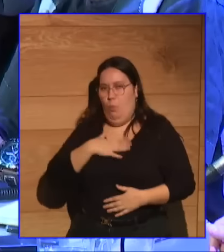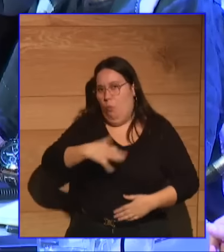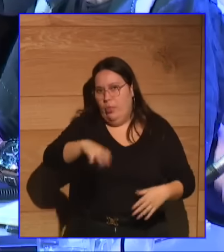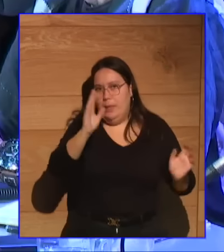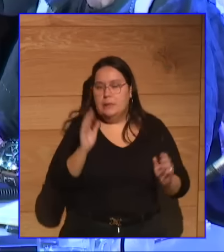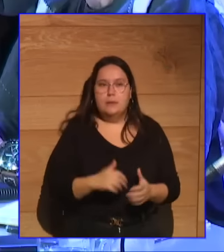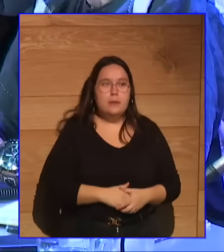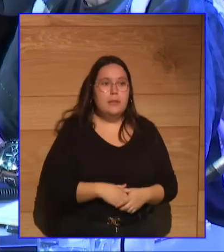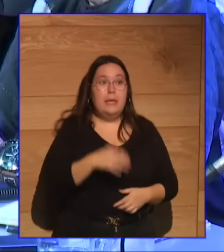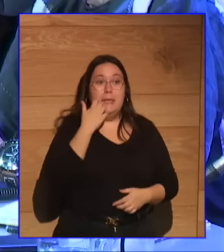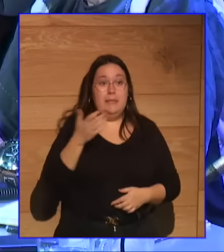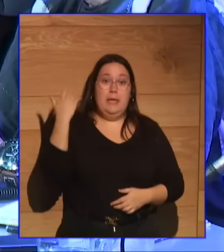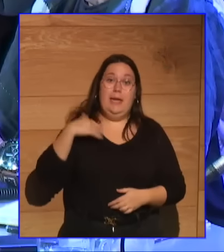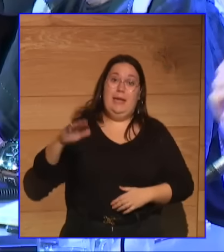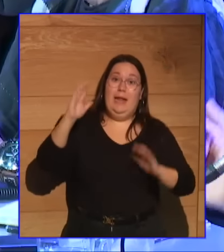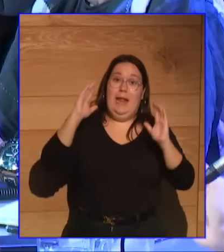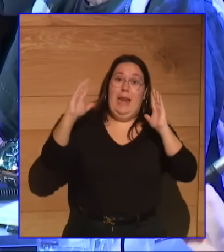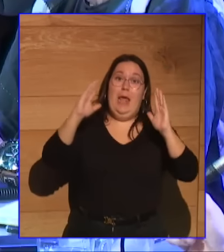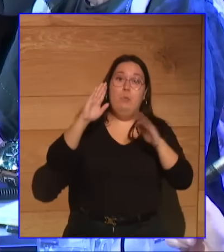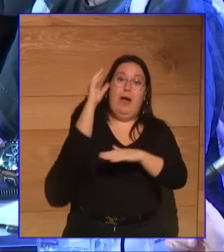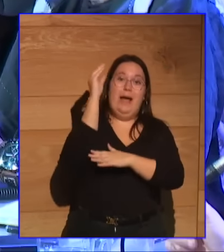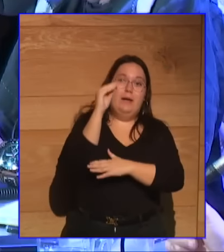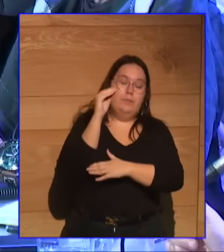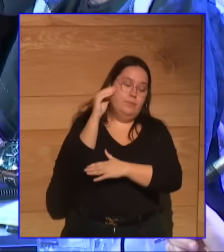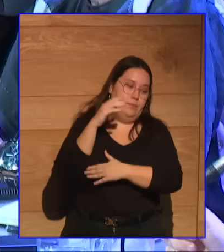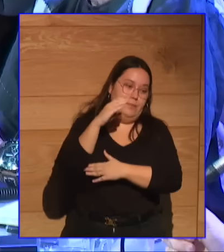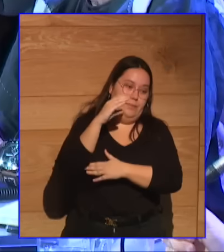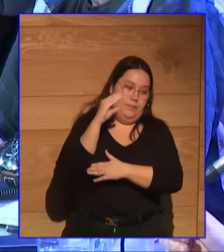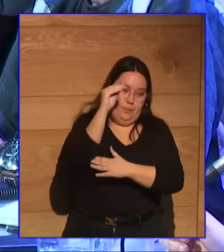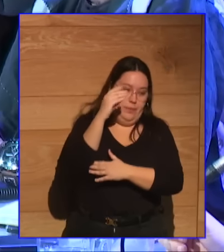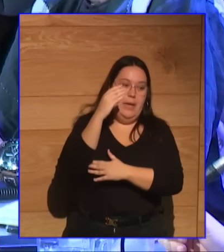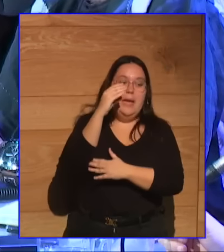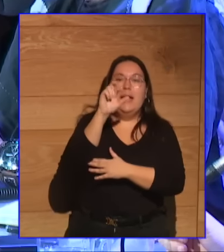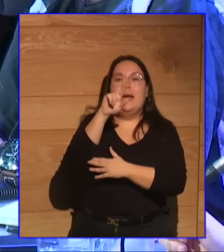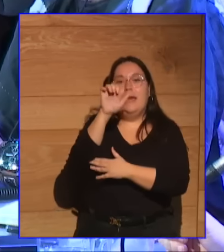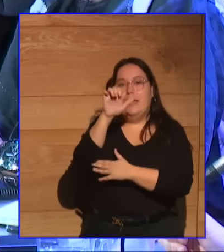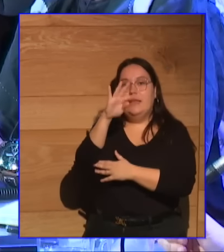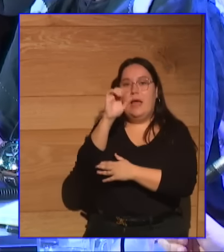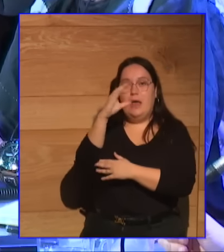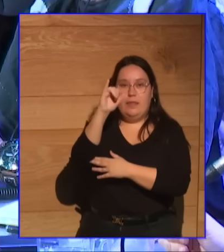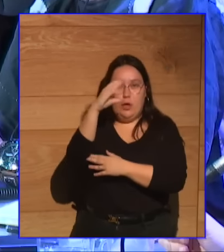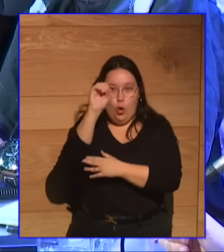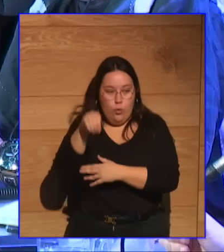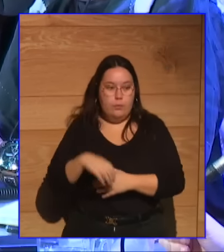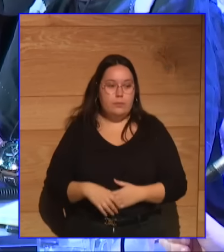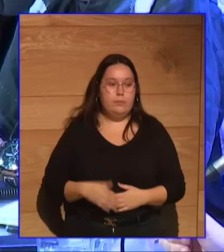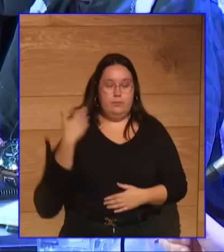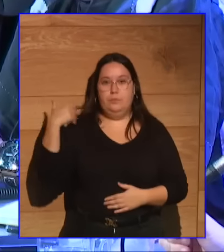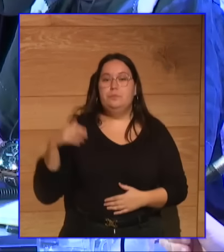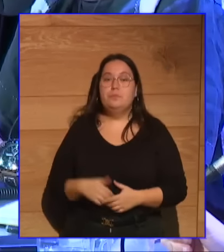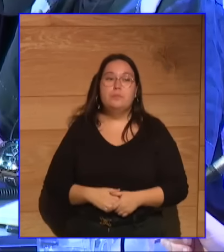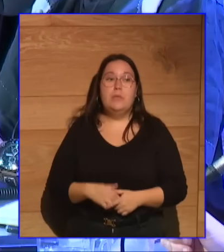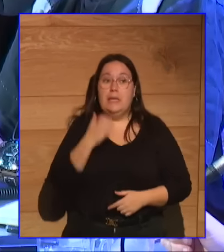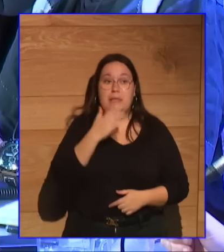Si vamos al Cretácico, 65 millones de años atrás, y luego ya pues lo que queráis. Luego ya, vale. Si queréis os digo de qué periodo es